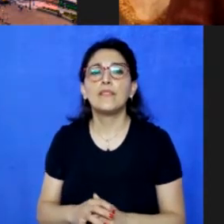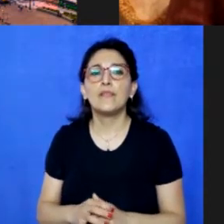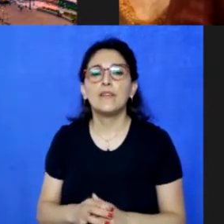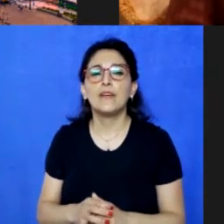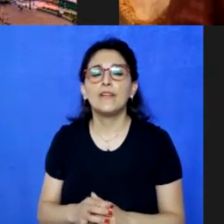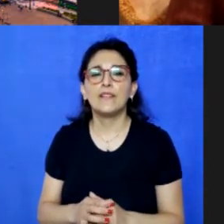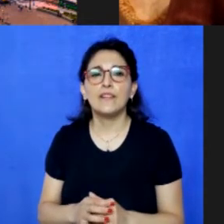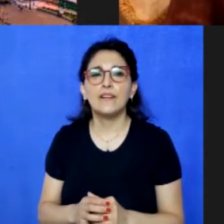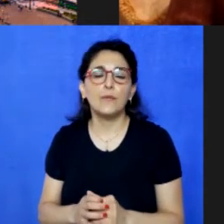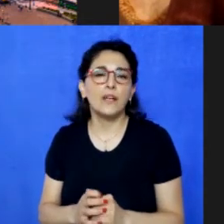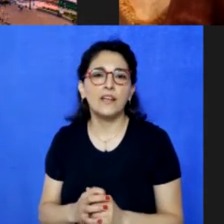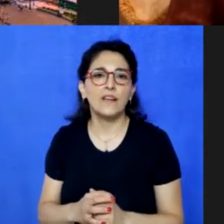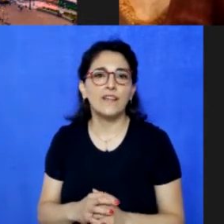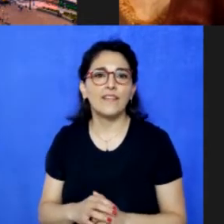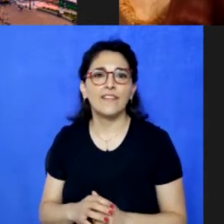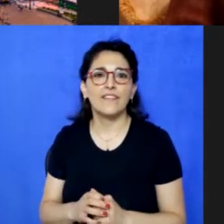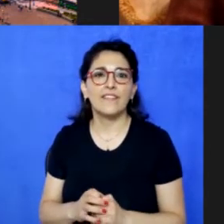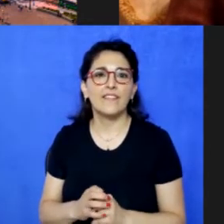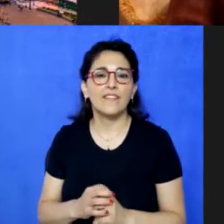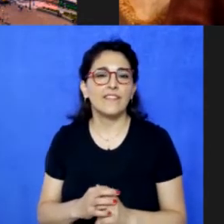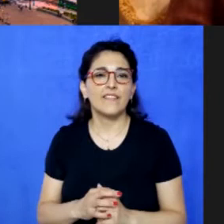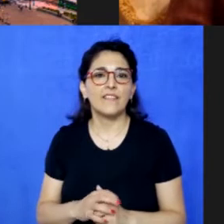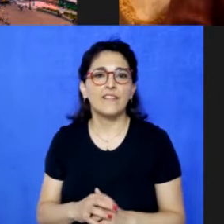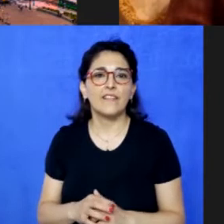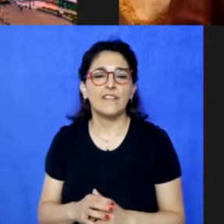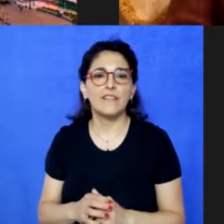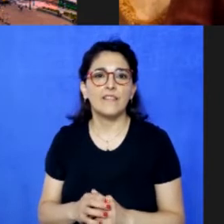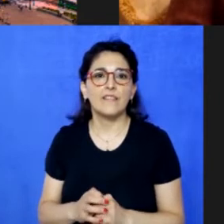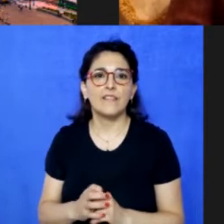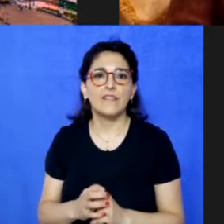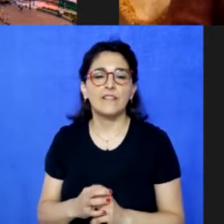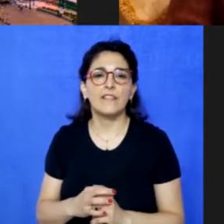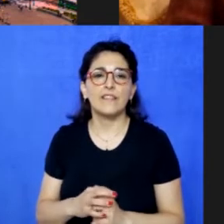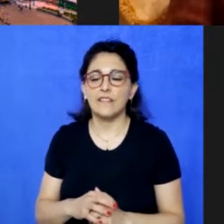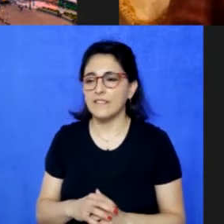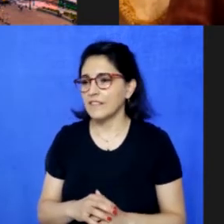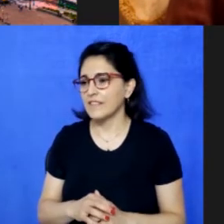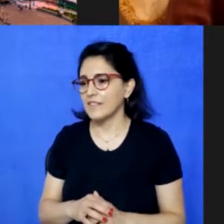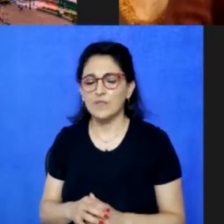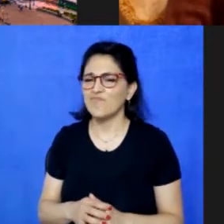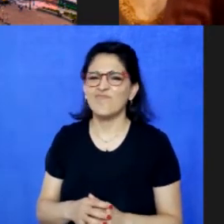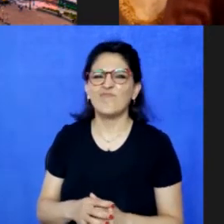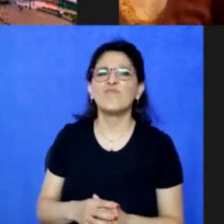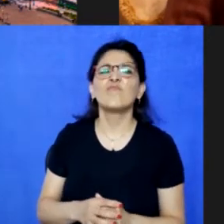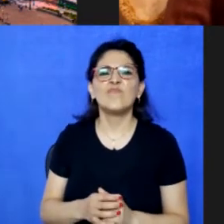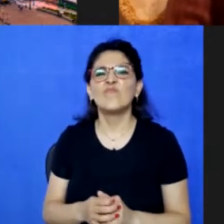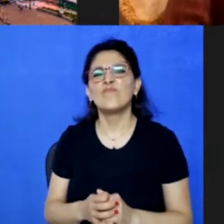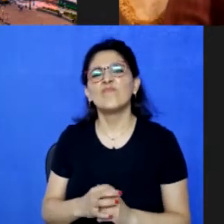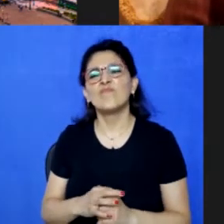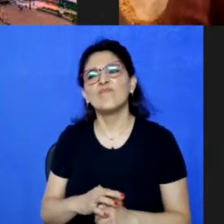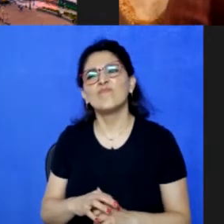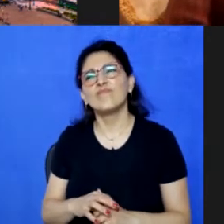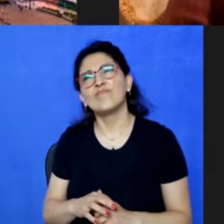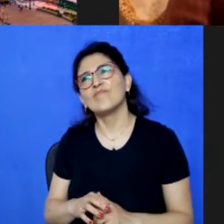sofisticadas. ¿Cómo qué? No sé, algún otro plato, un plato más elaborado, algo que implique un desafío más importante,